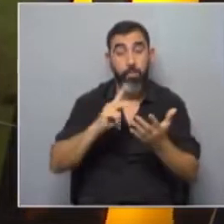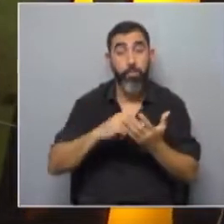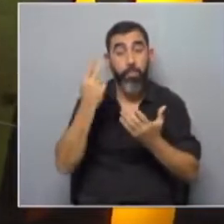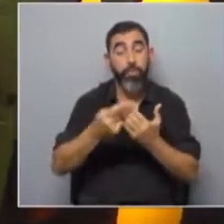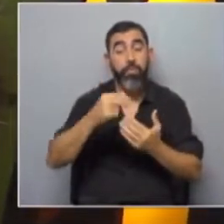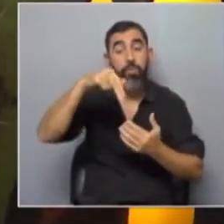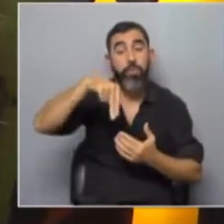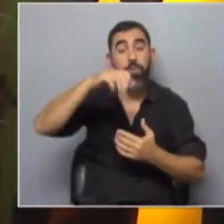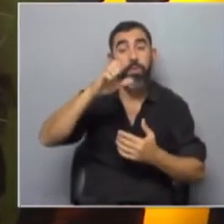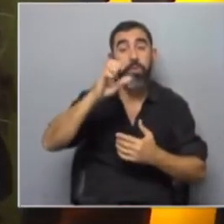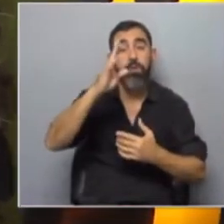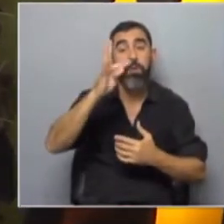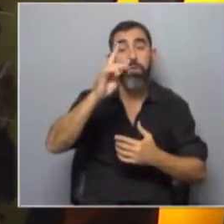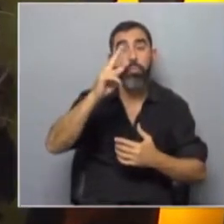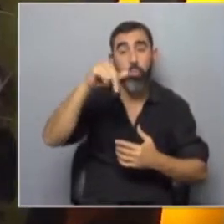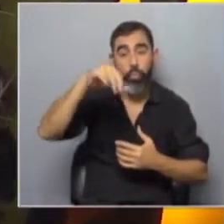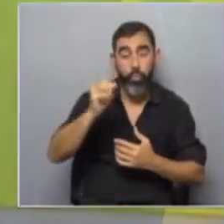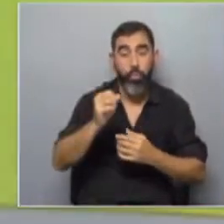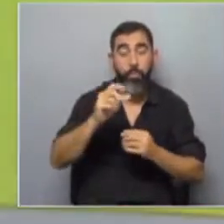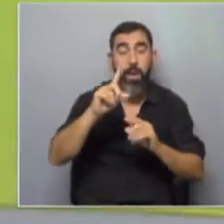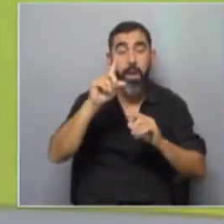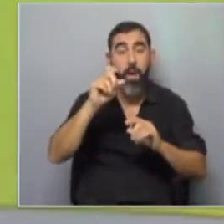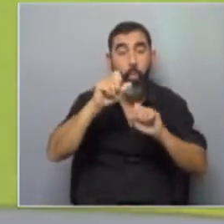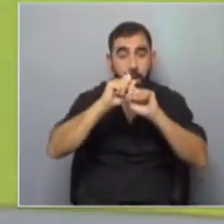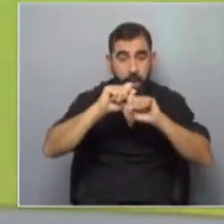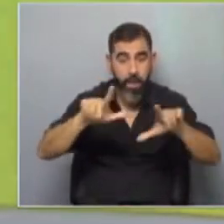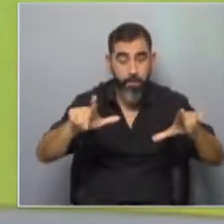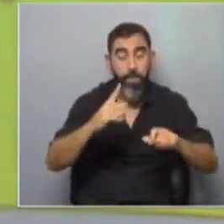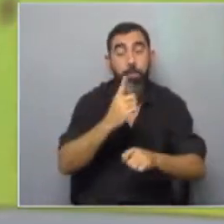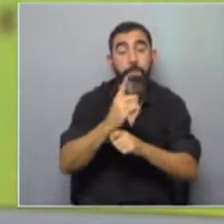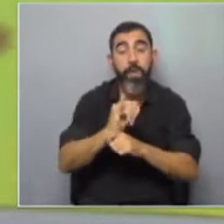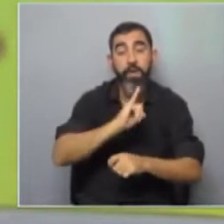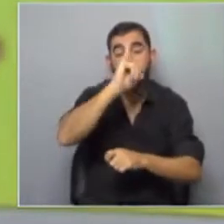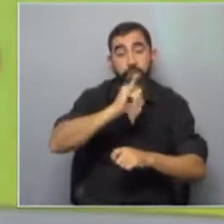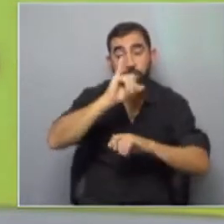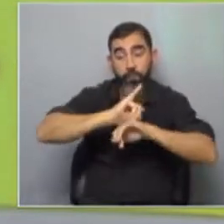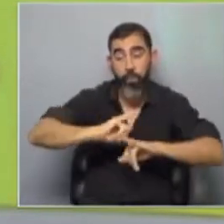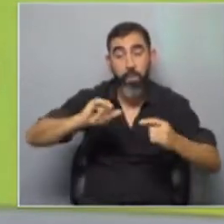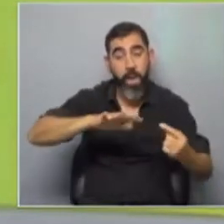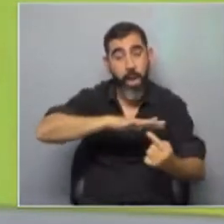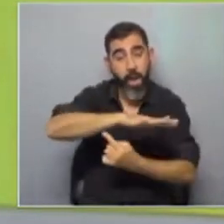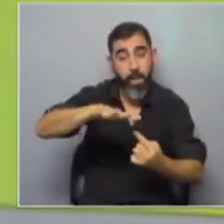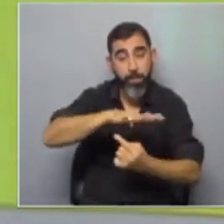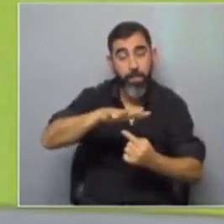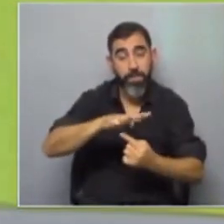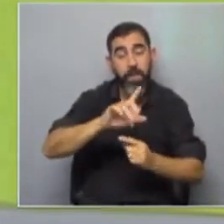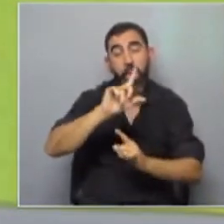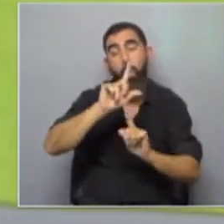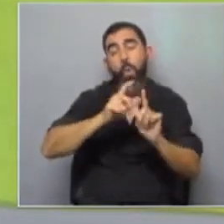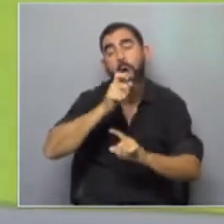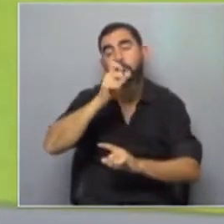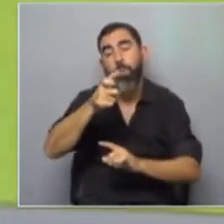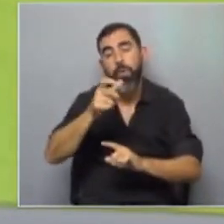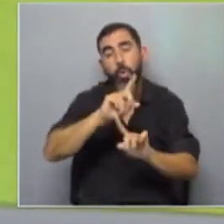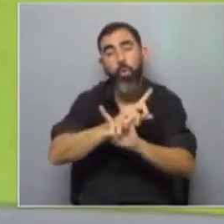sido aprovechado y algunos manchones de bosque van quedando, no vemos más que algún zorrito de vez en cuando y con eso nos quedamos. Está todo ahí.